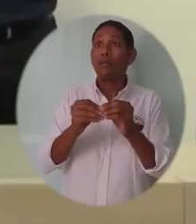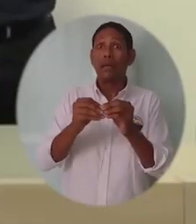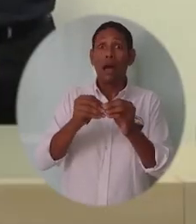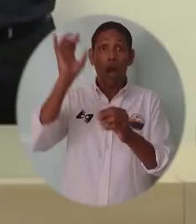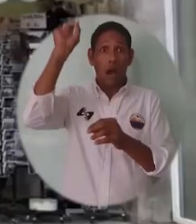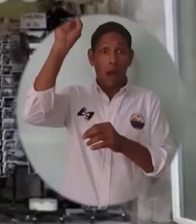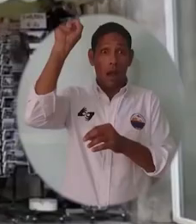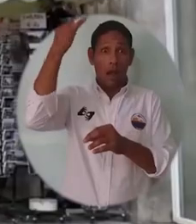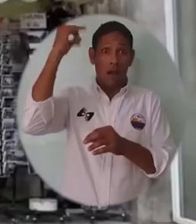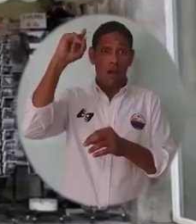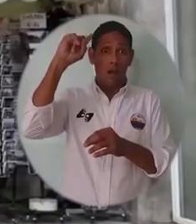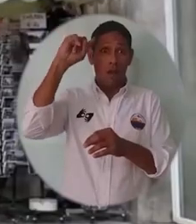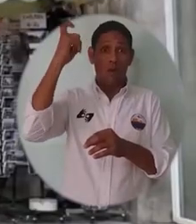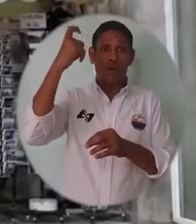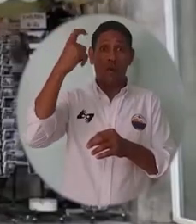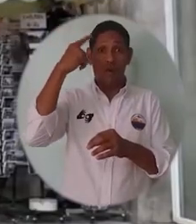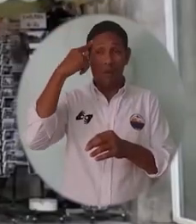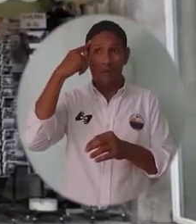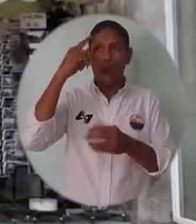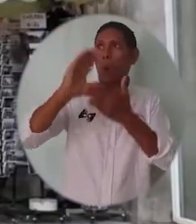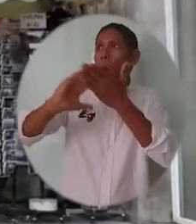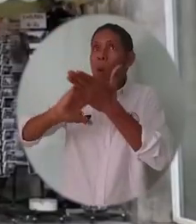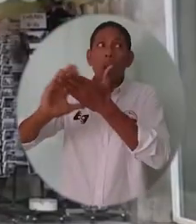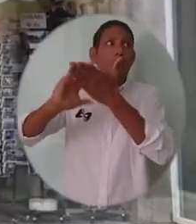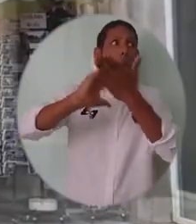impuestas por el gobierno francés, todo va mejorando.